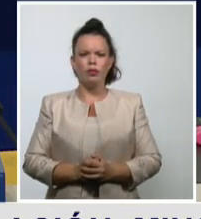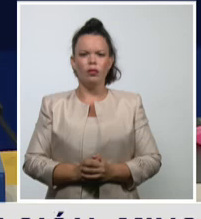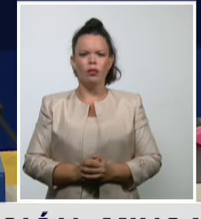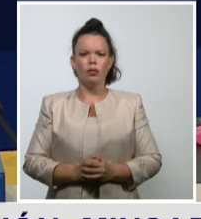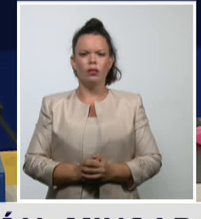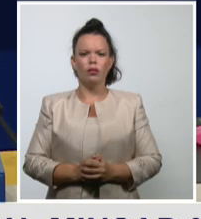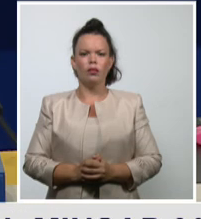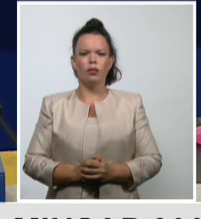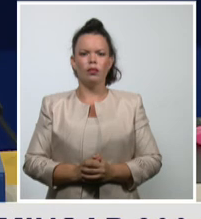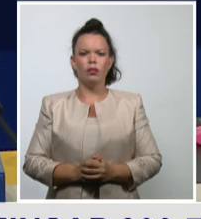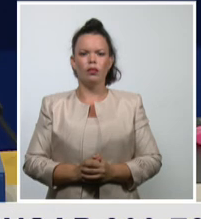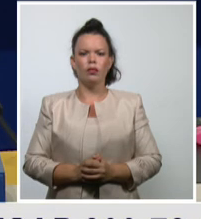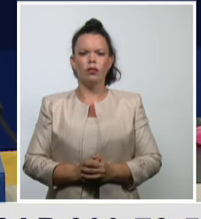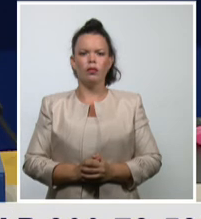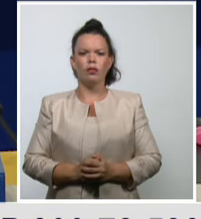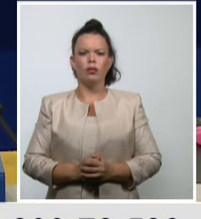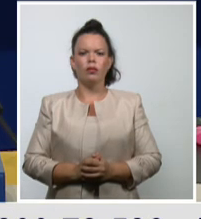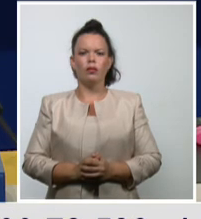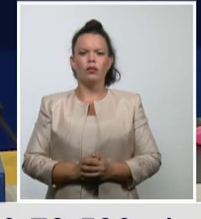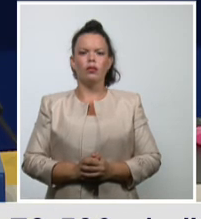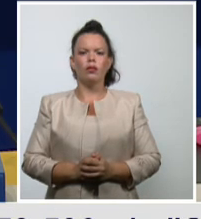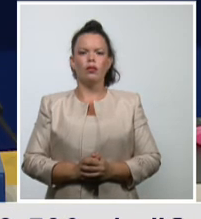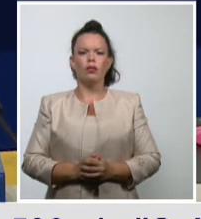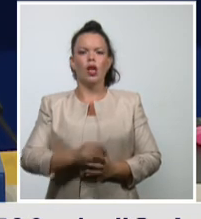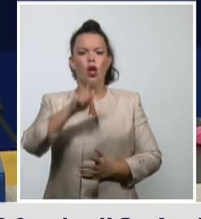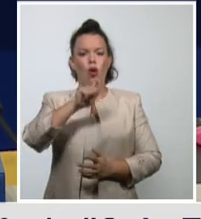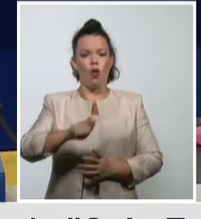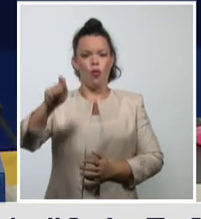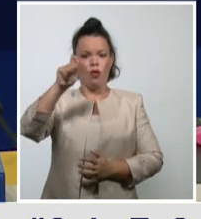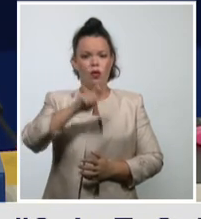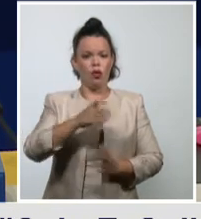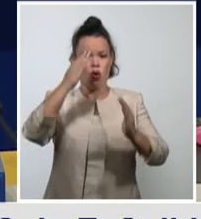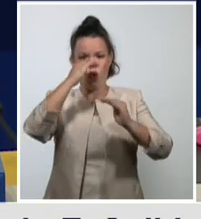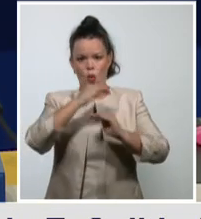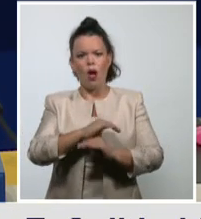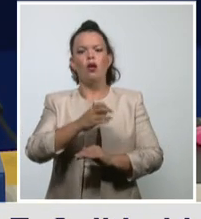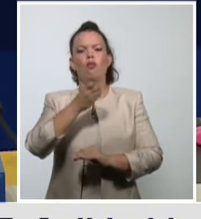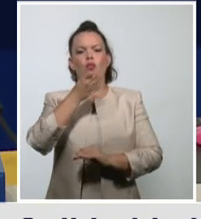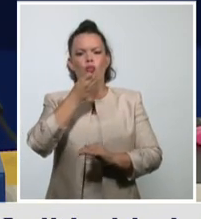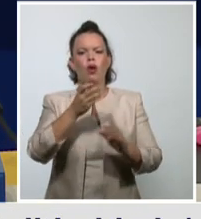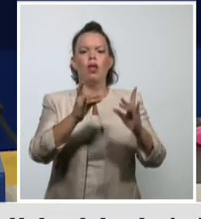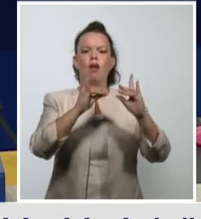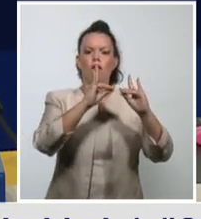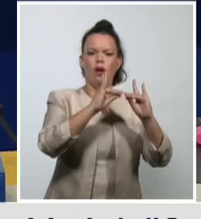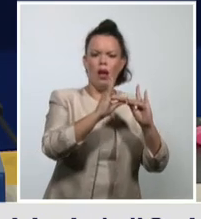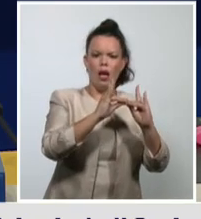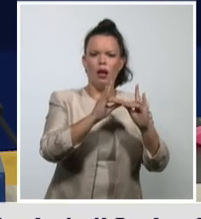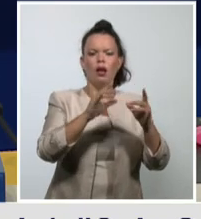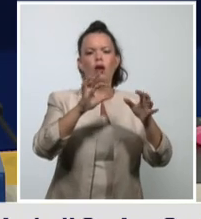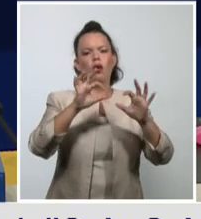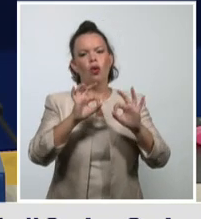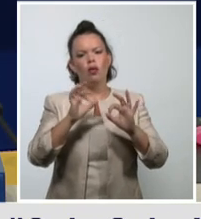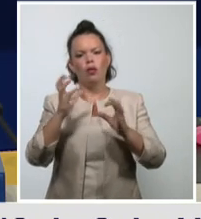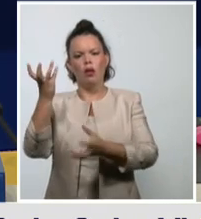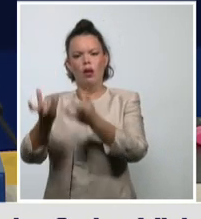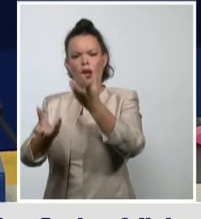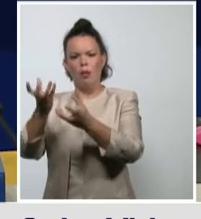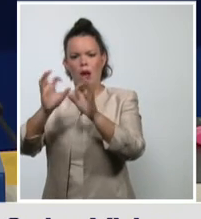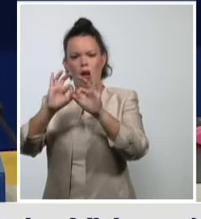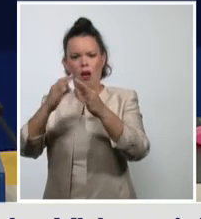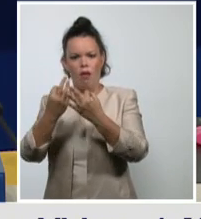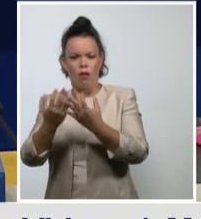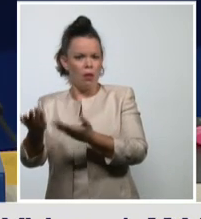revés, como dije anteriormente, es importante la realización de necropsia, es importante el